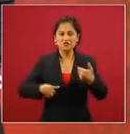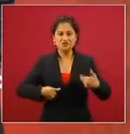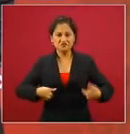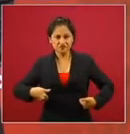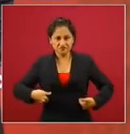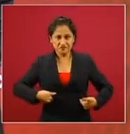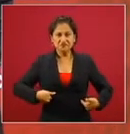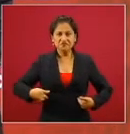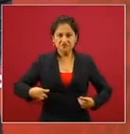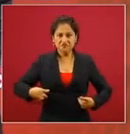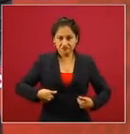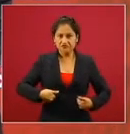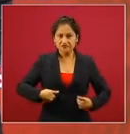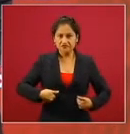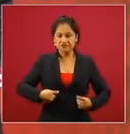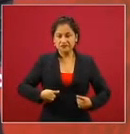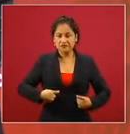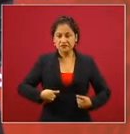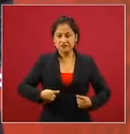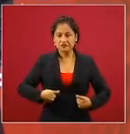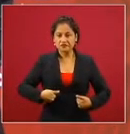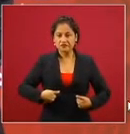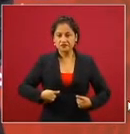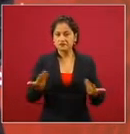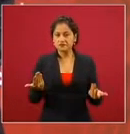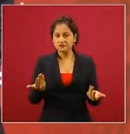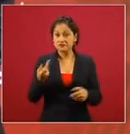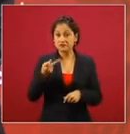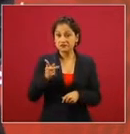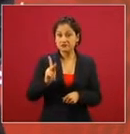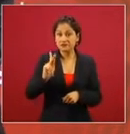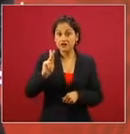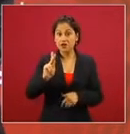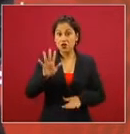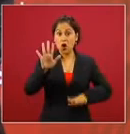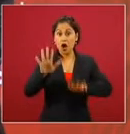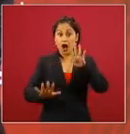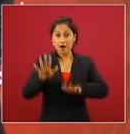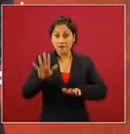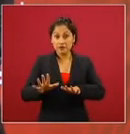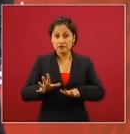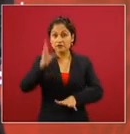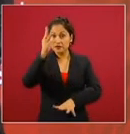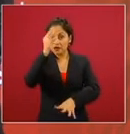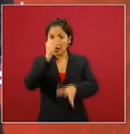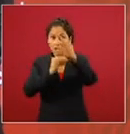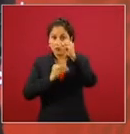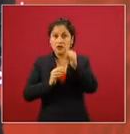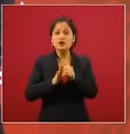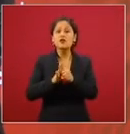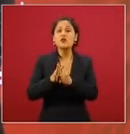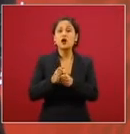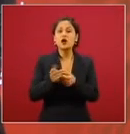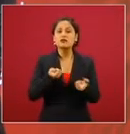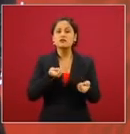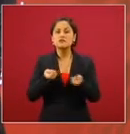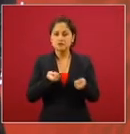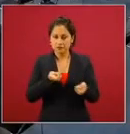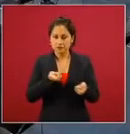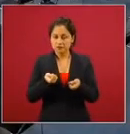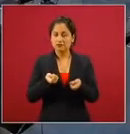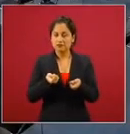y uno tiene que serenarse y autolimitarse. Lo que más molesta es la hipocresía.